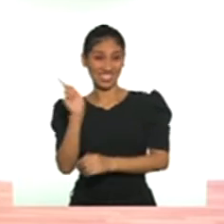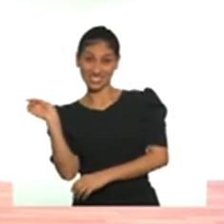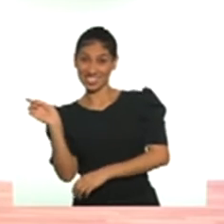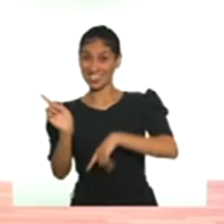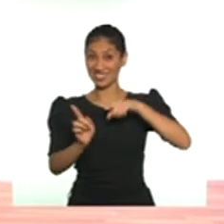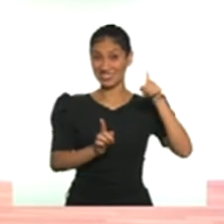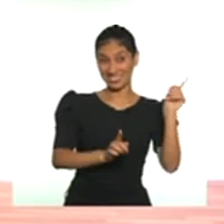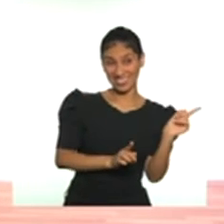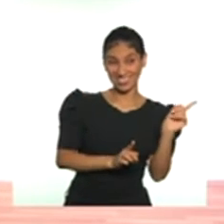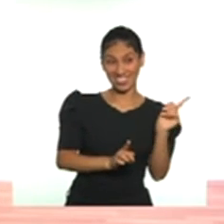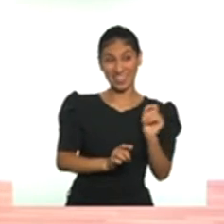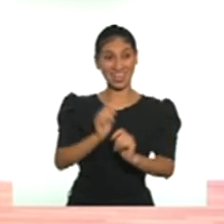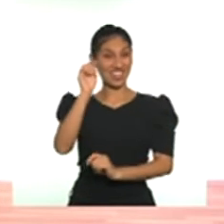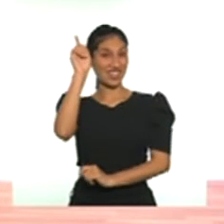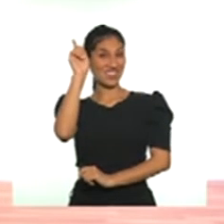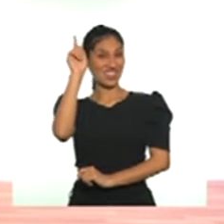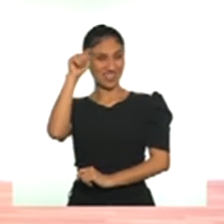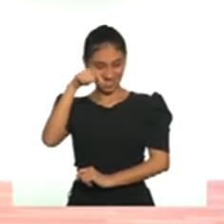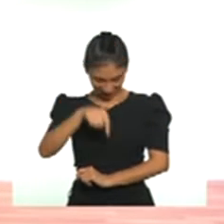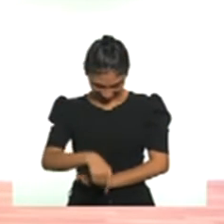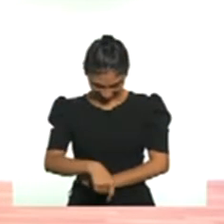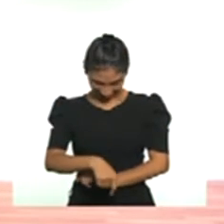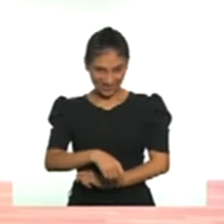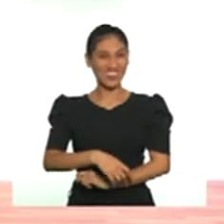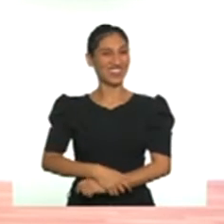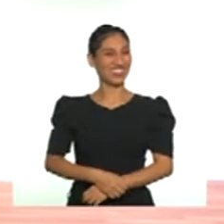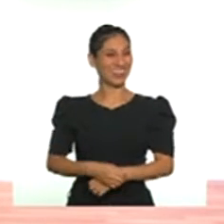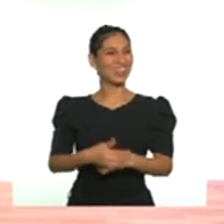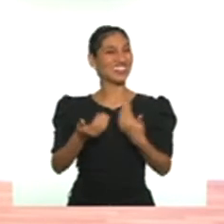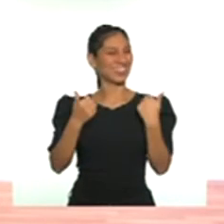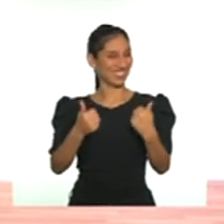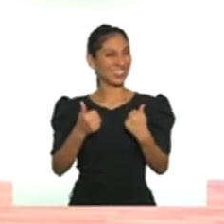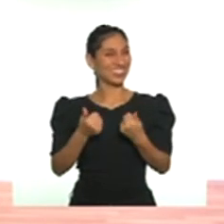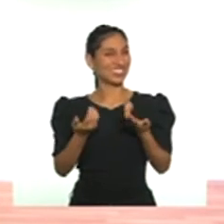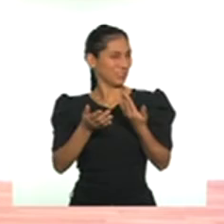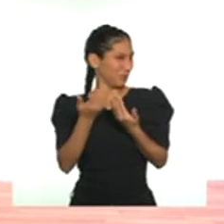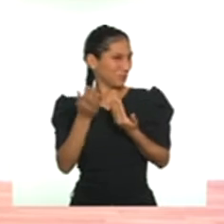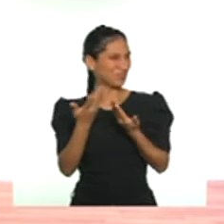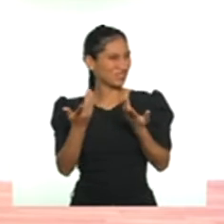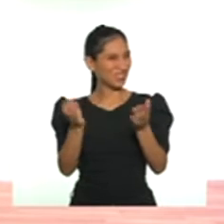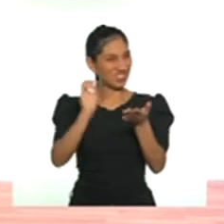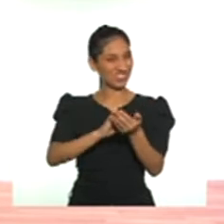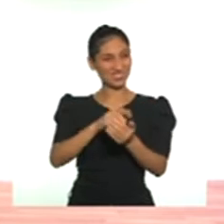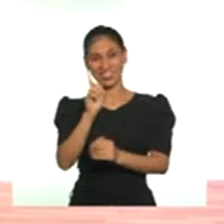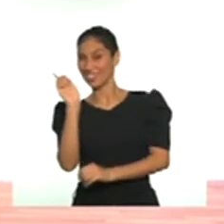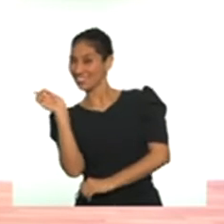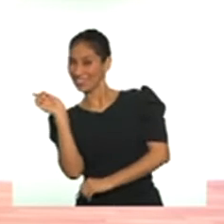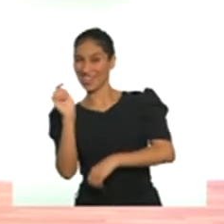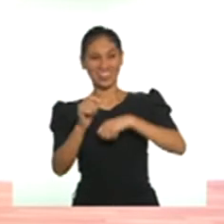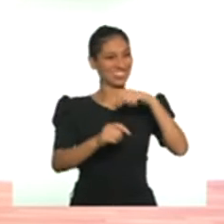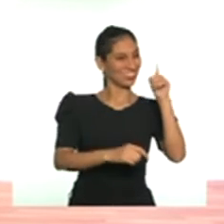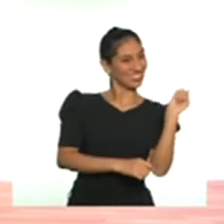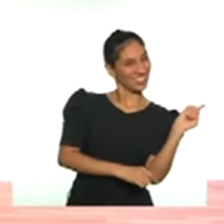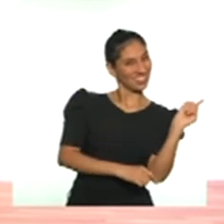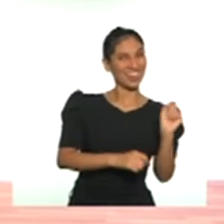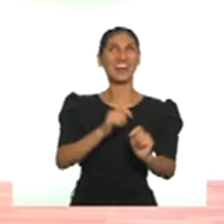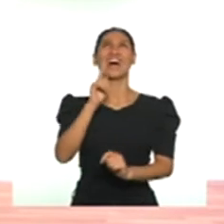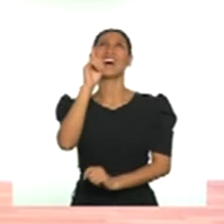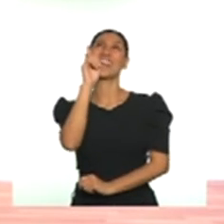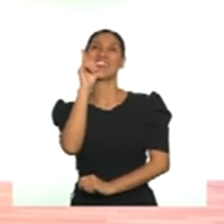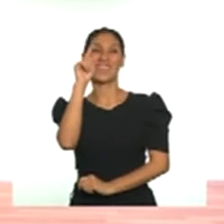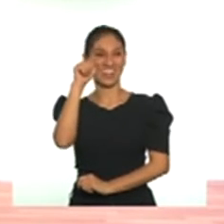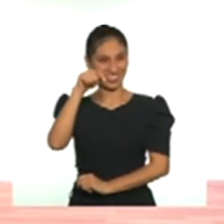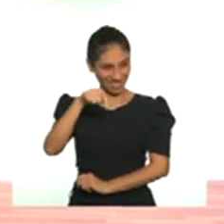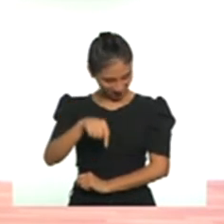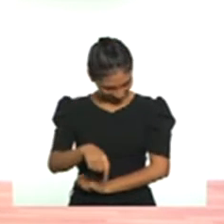más, derecha, izquierda, arriba y abajo. Muy bien, sencillazo. Una vez más, derecha,